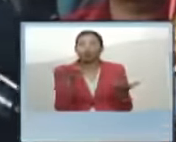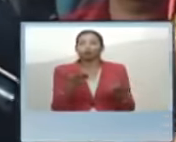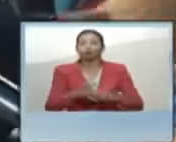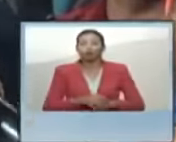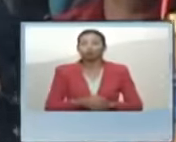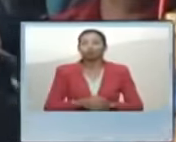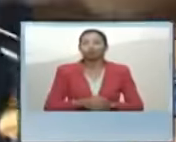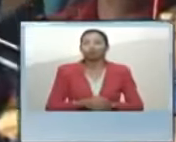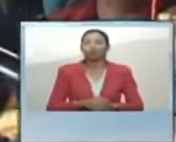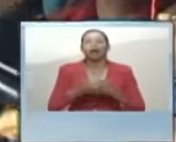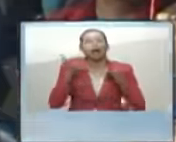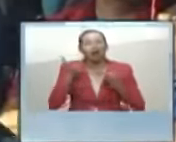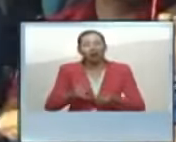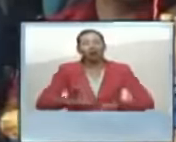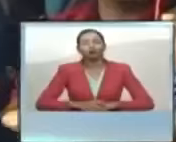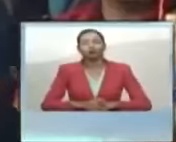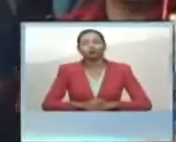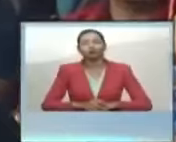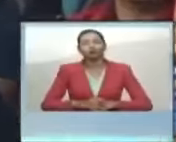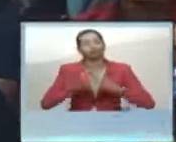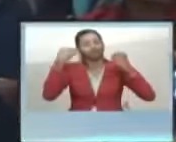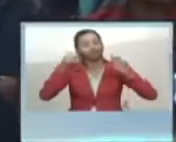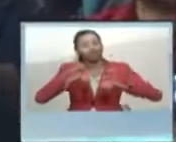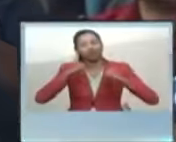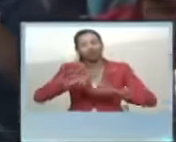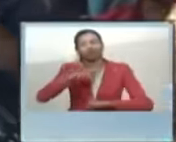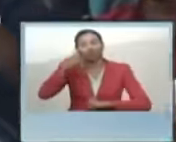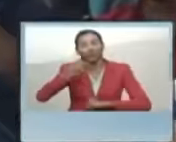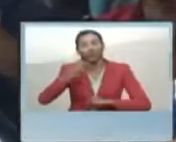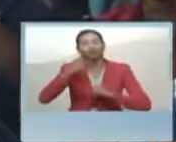vamos a empezar a reconstruir la nueva praxis revolucionaria,